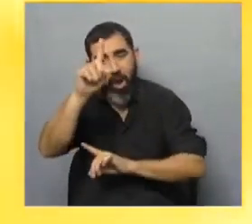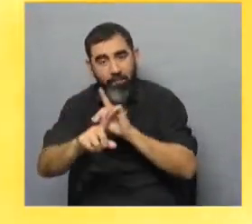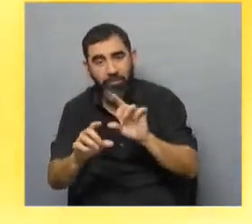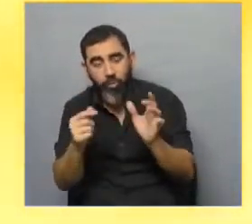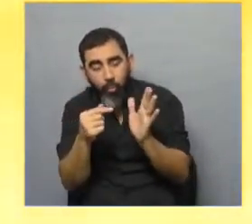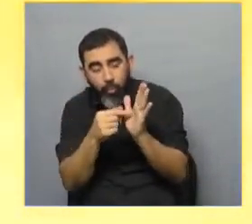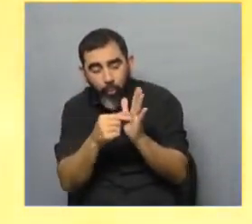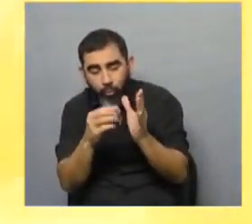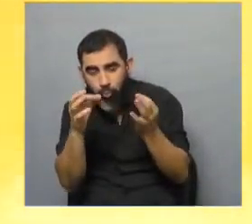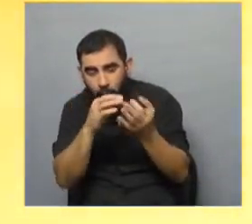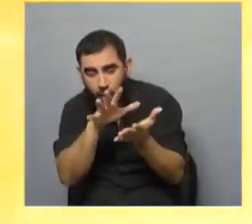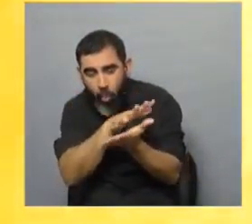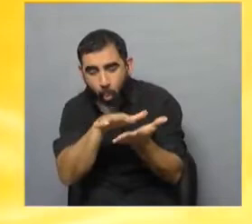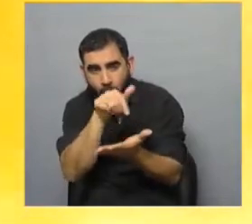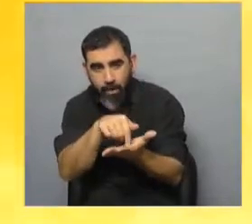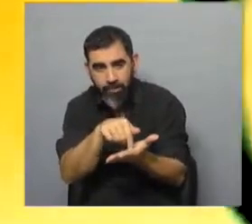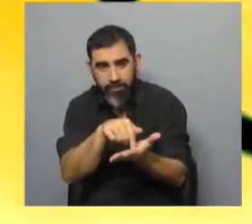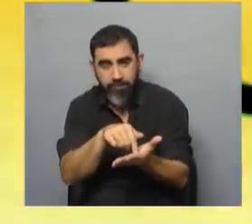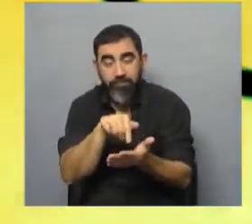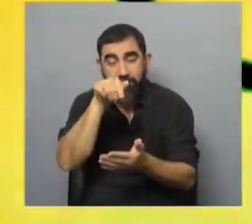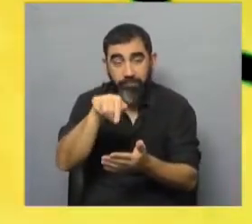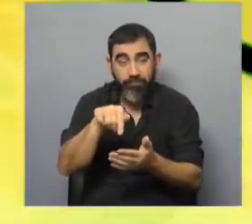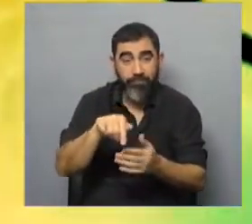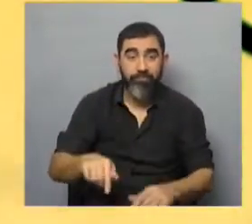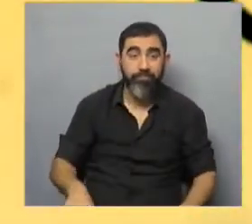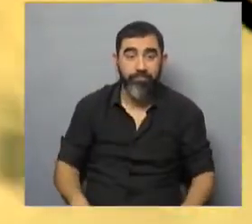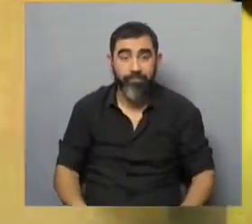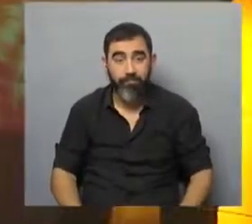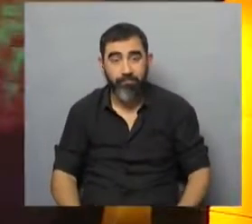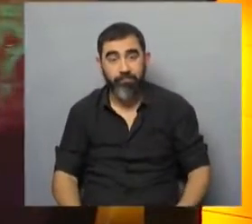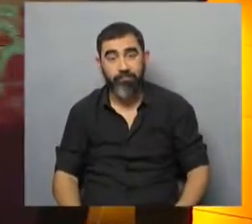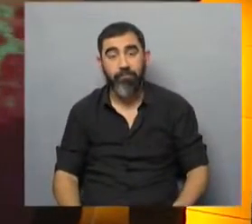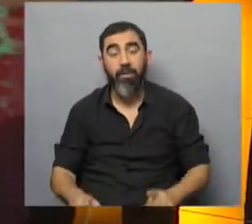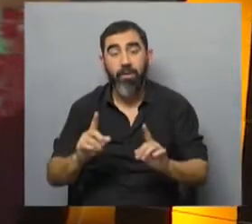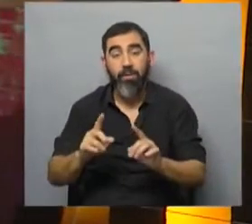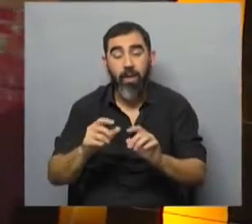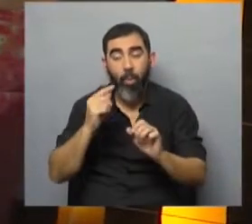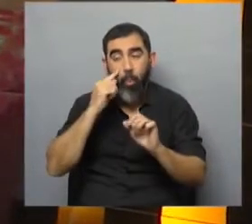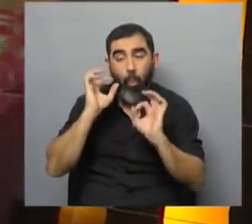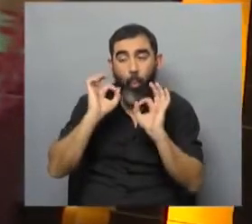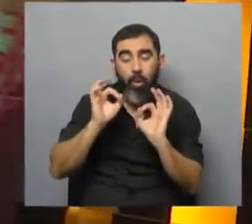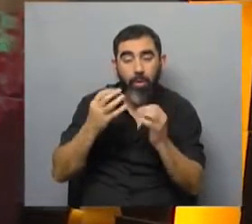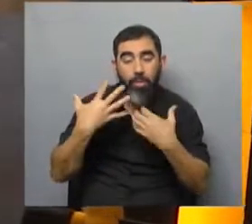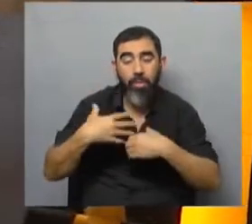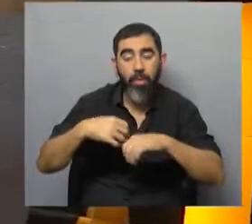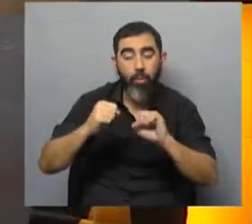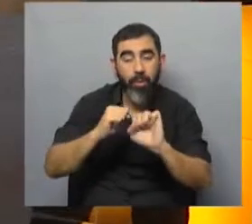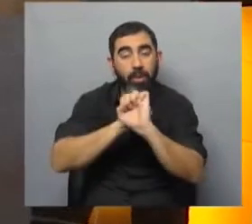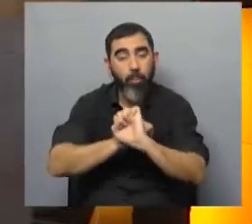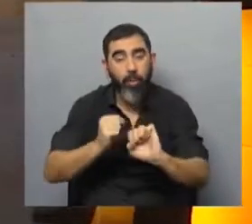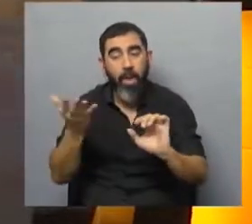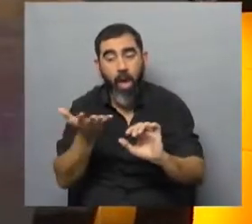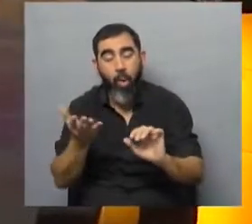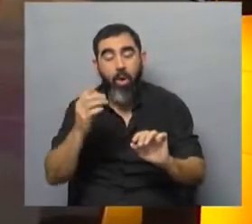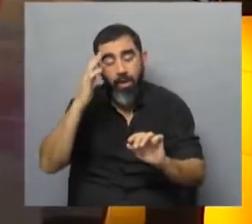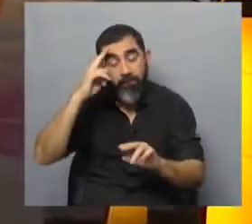sino que es algo más puntual. Entonces lo que hay que estar más alerta es en identificar que eso puede ser ahora